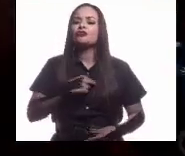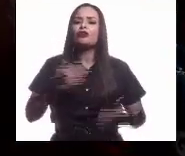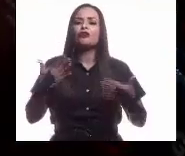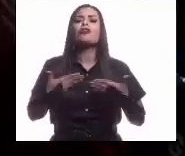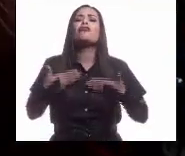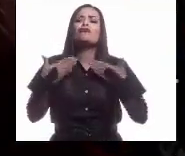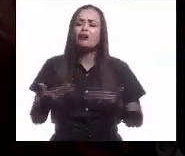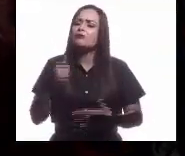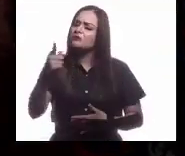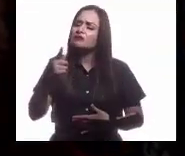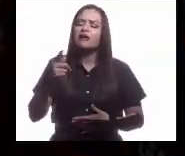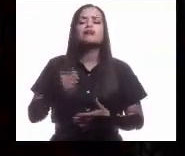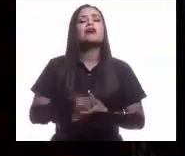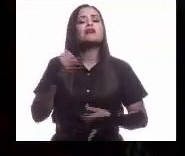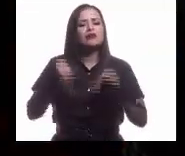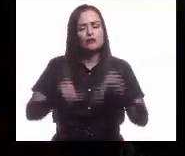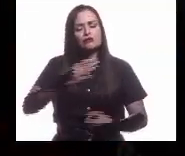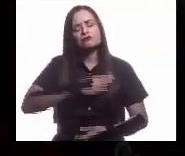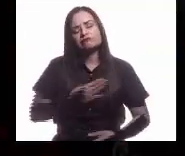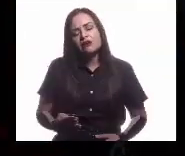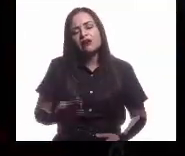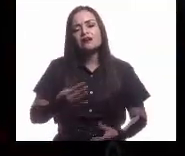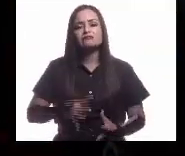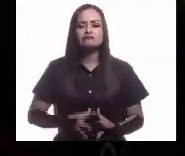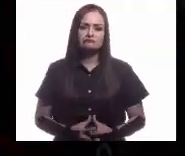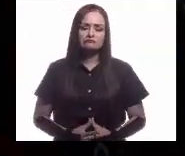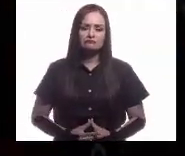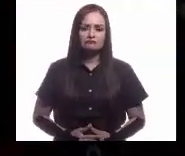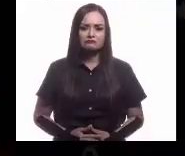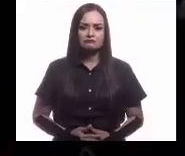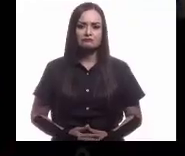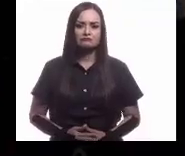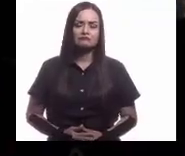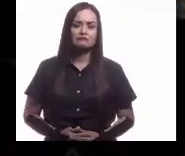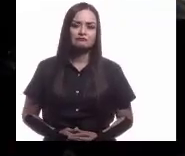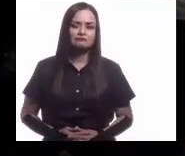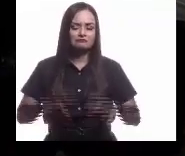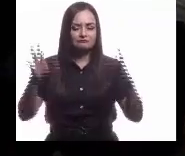en su buen juicio y atinada resolución.